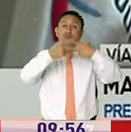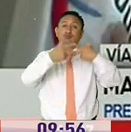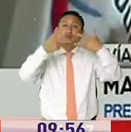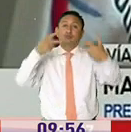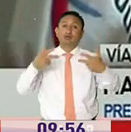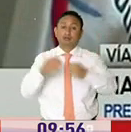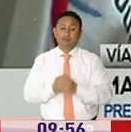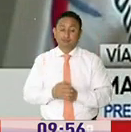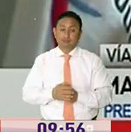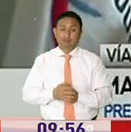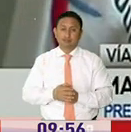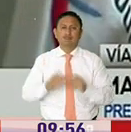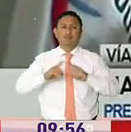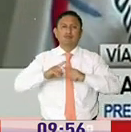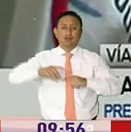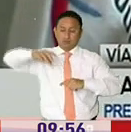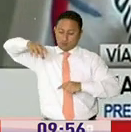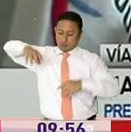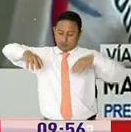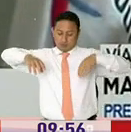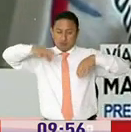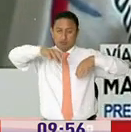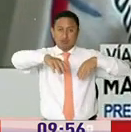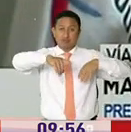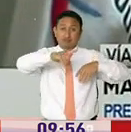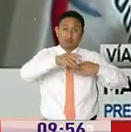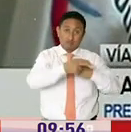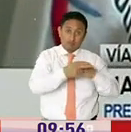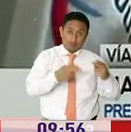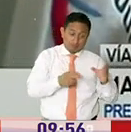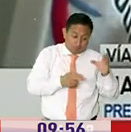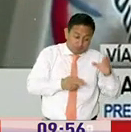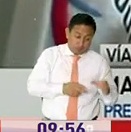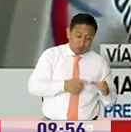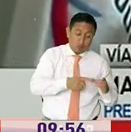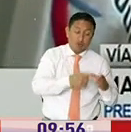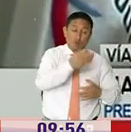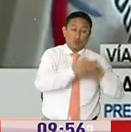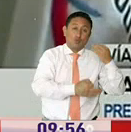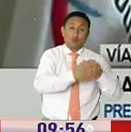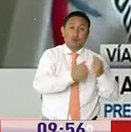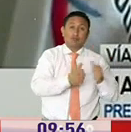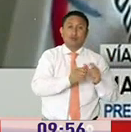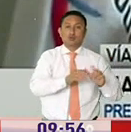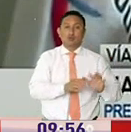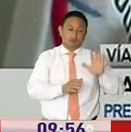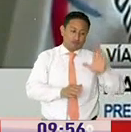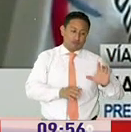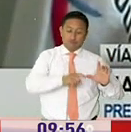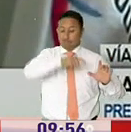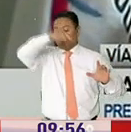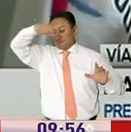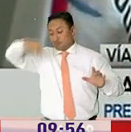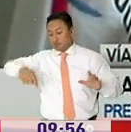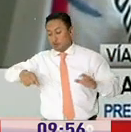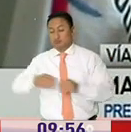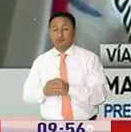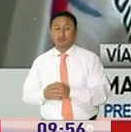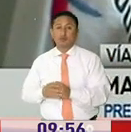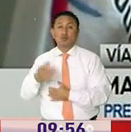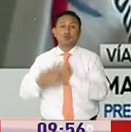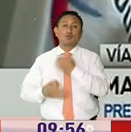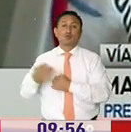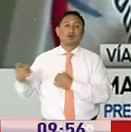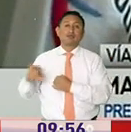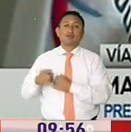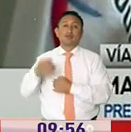en salas diferenciadas. En una sala entonces está el juez con el secretario, en otra sala el